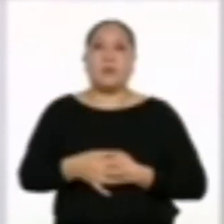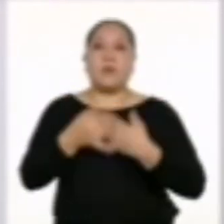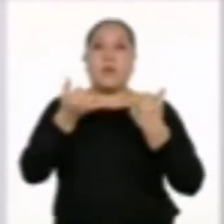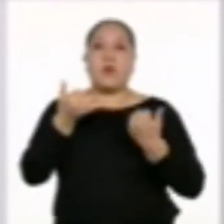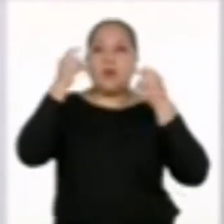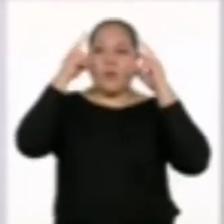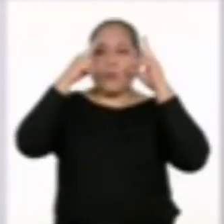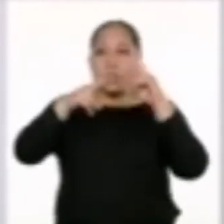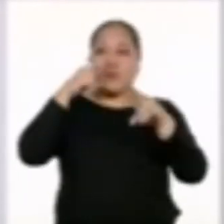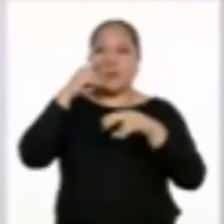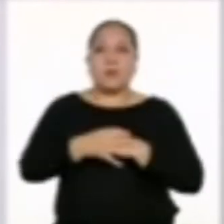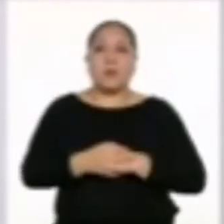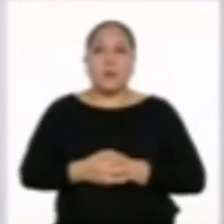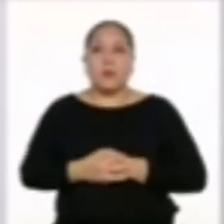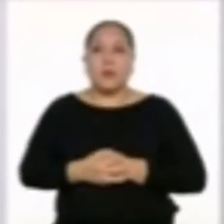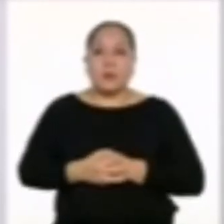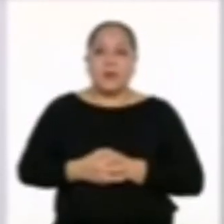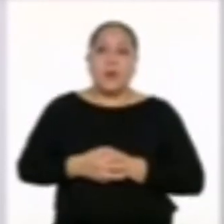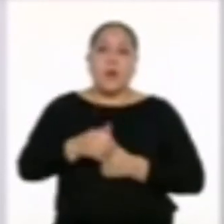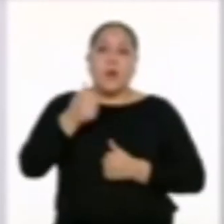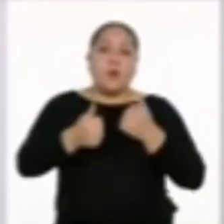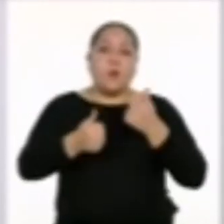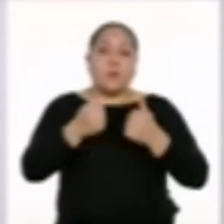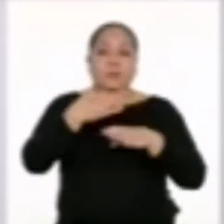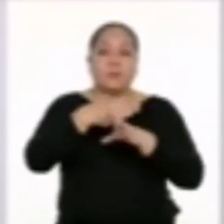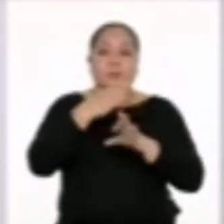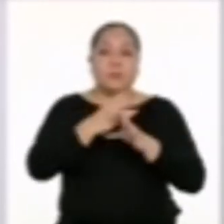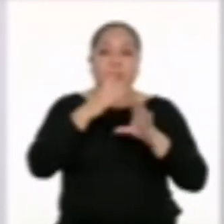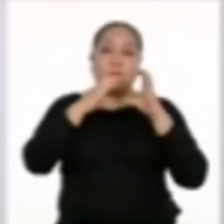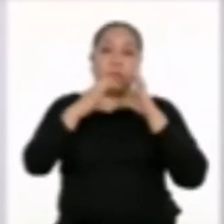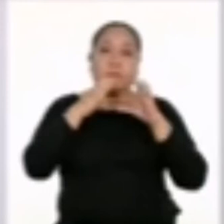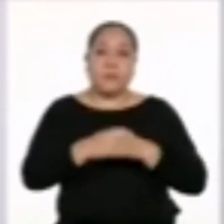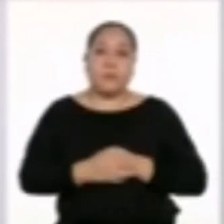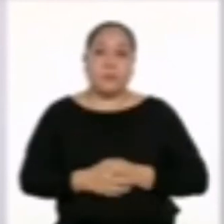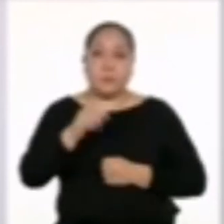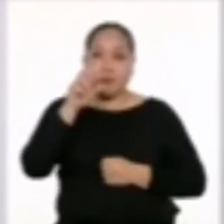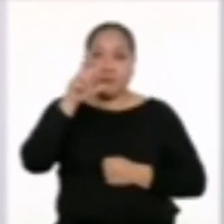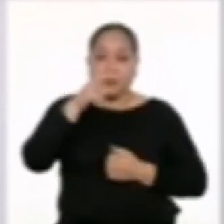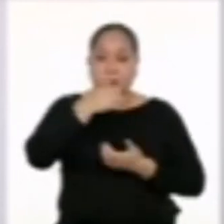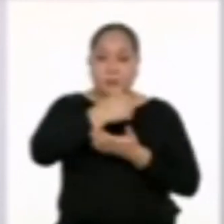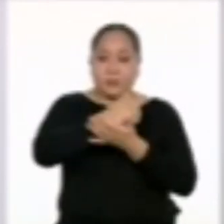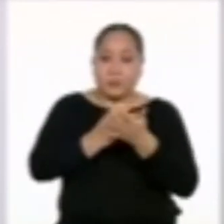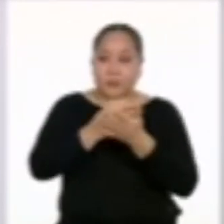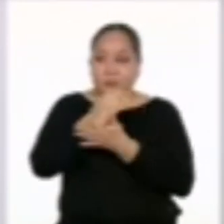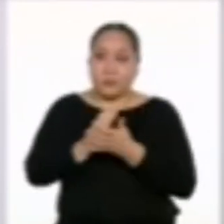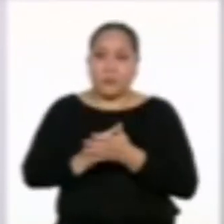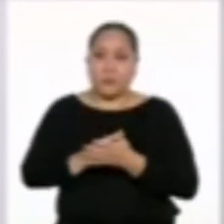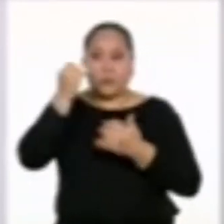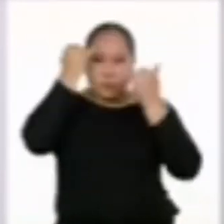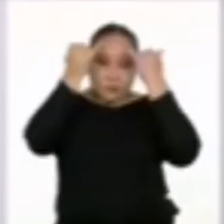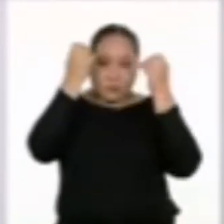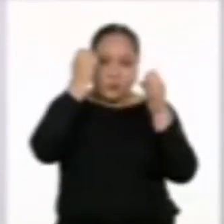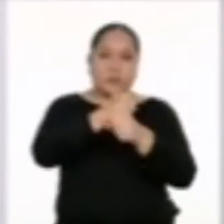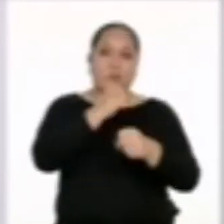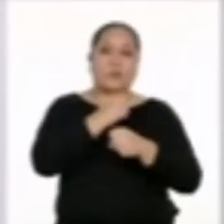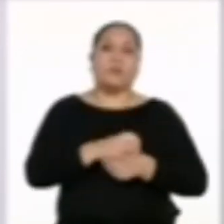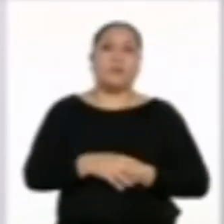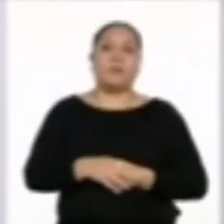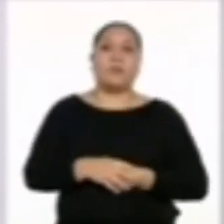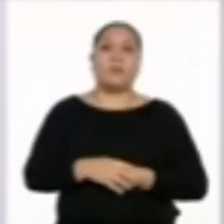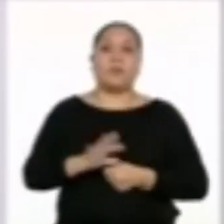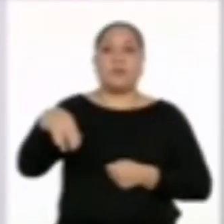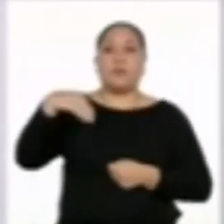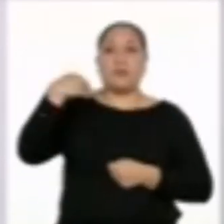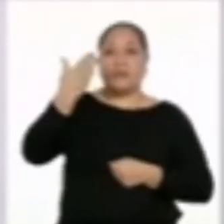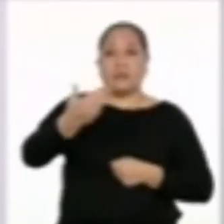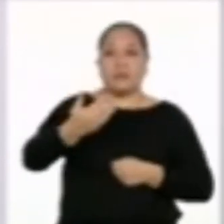hemos determinado nuestra situación comunicativa y los 3 primeros pasos de nuestra propuesta de trabajo. En